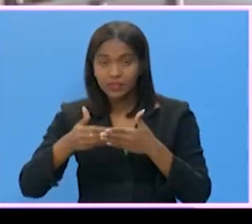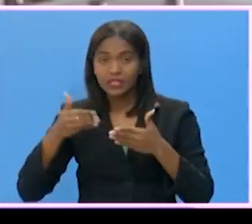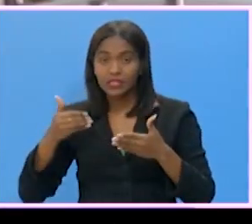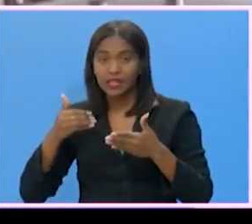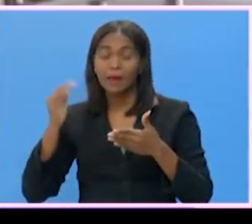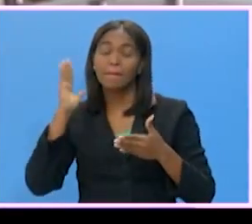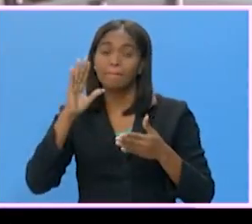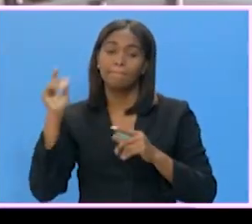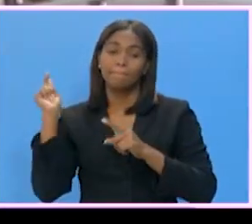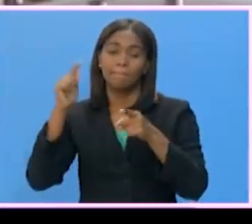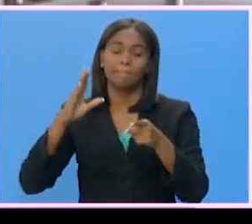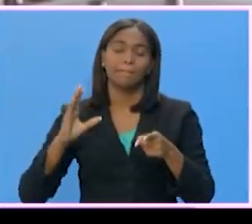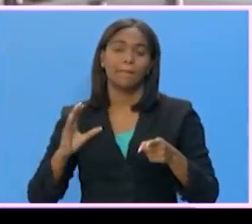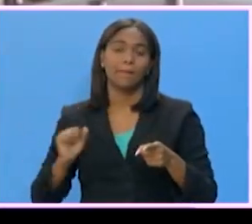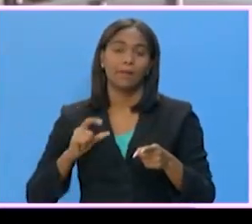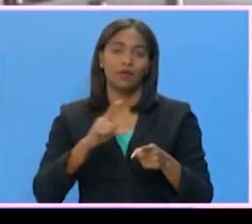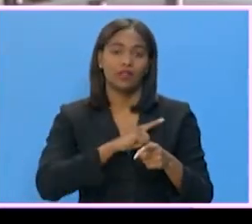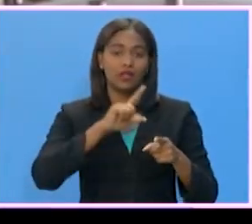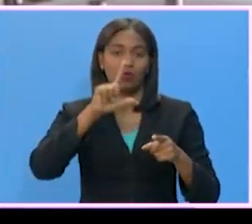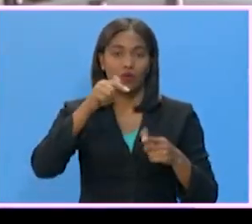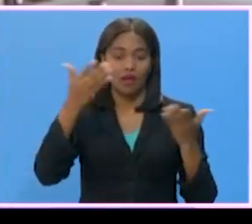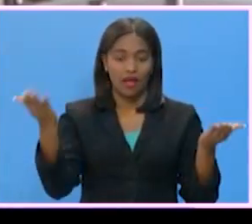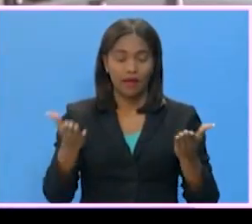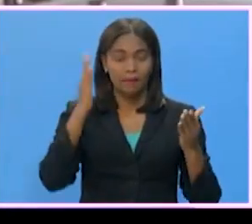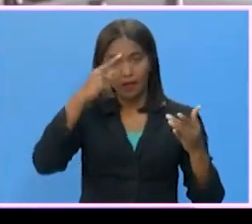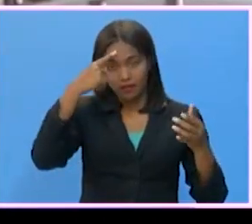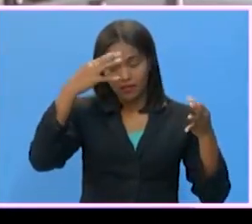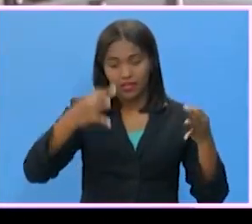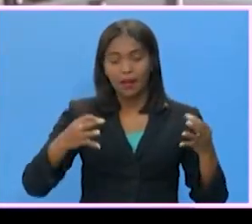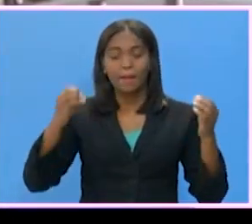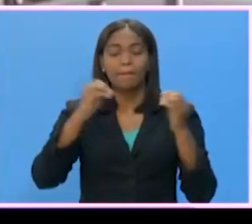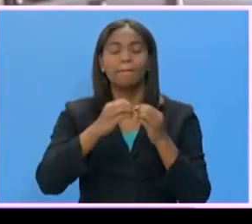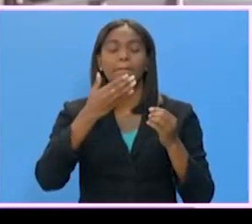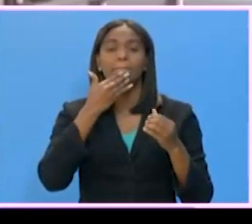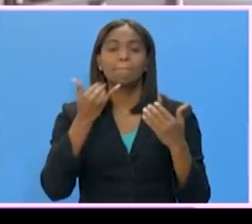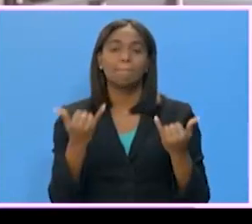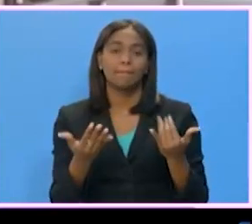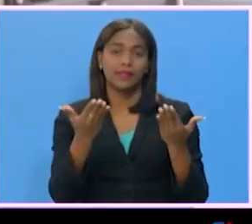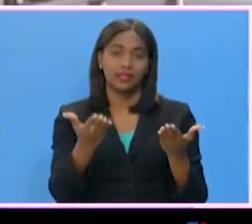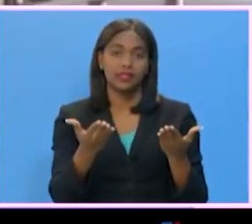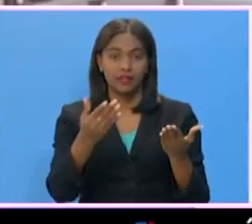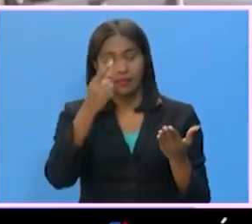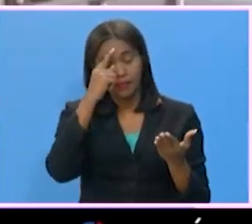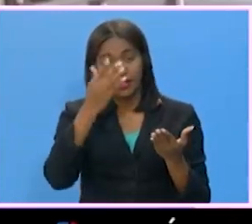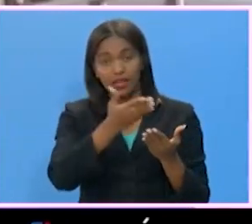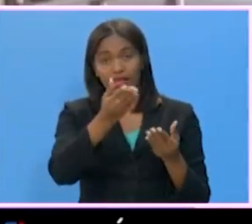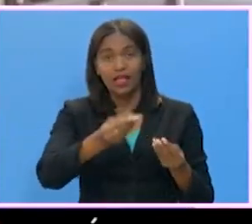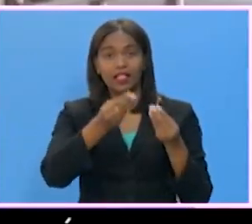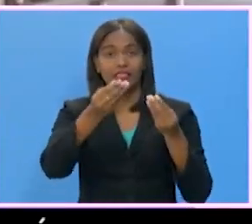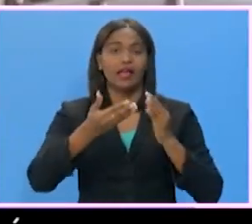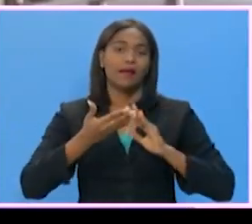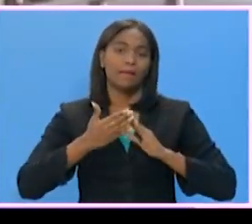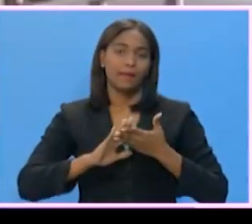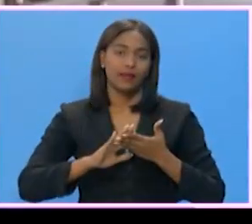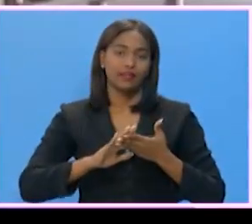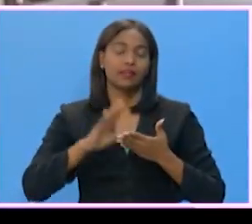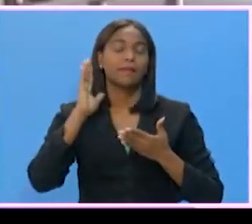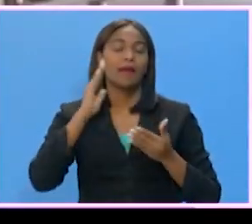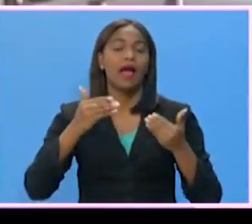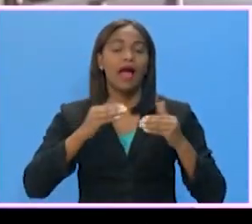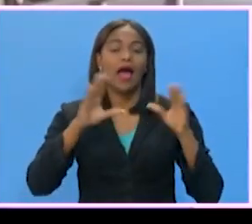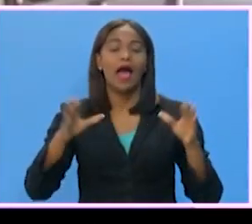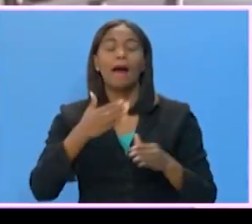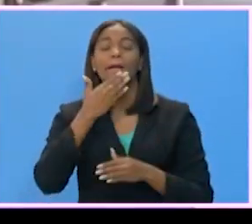vendrá a la Cámara de Diputados y aquí se tomará la decisión que más convenga a la nación. Es algo que, para que le lleve tranquilidad a ustedes, se hará lo que